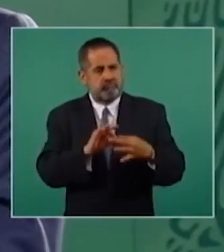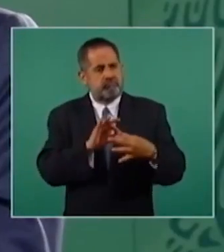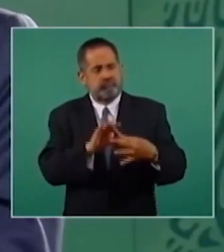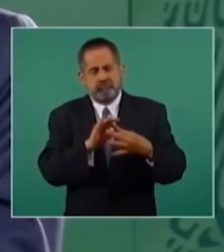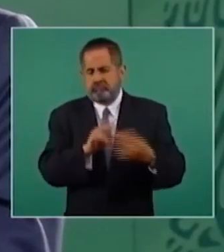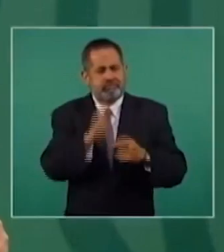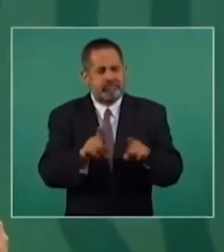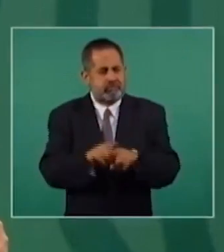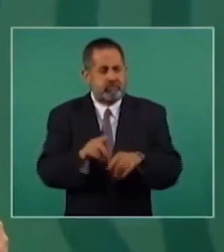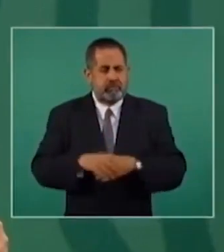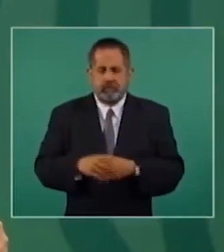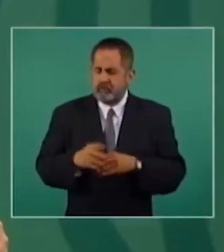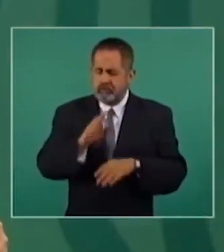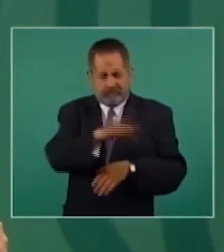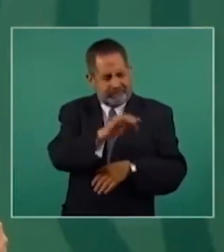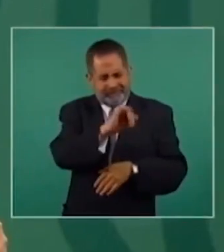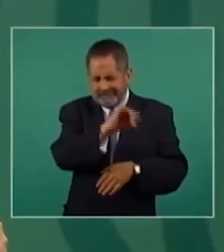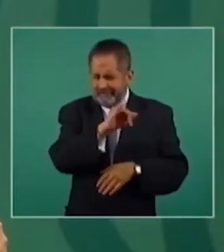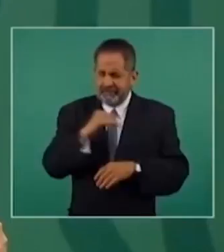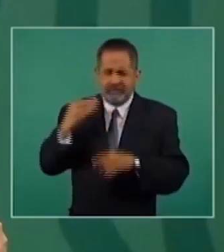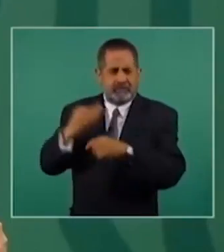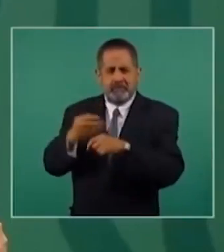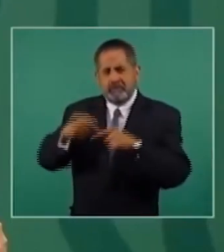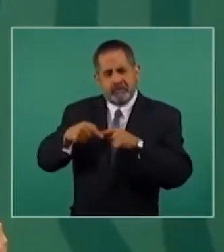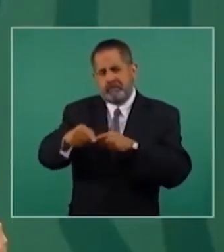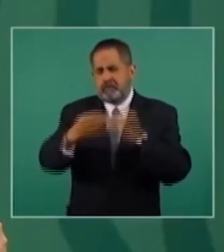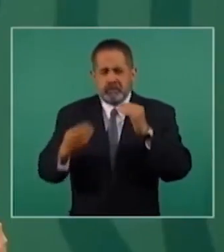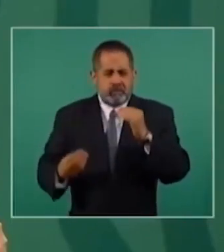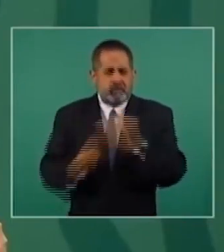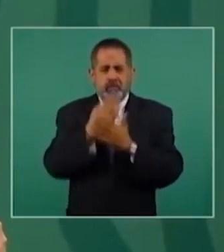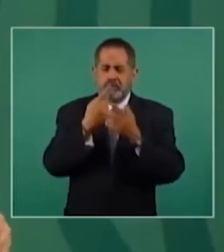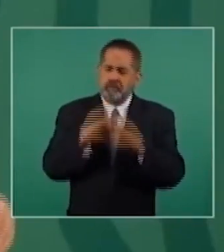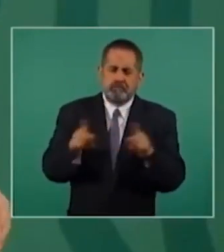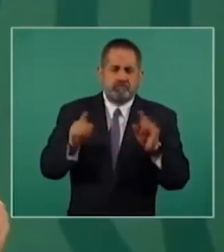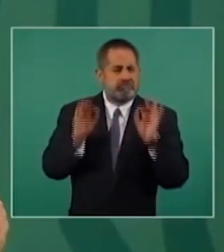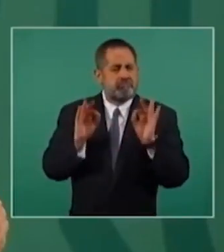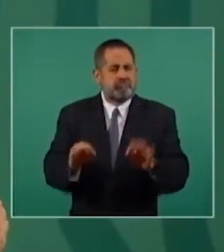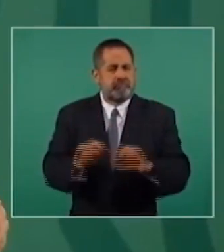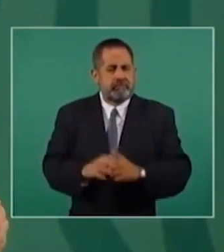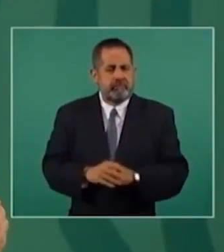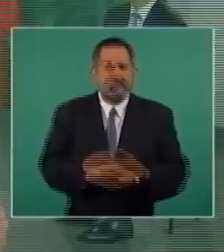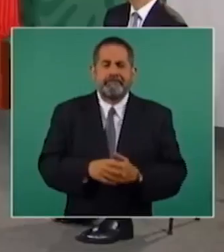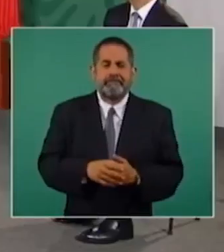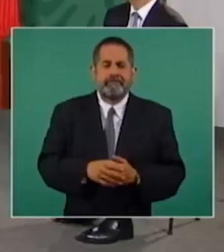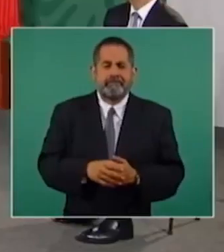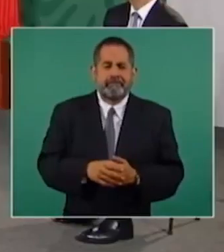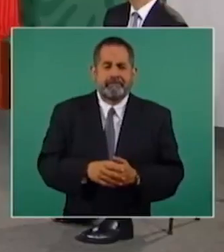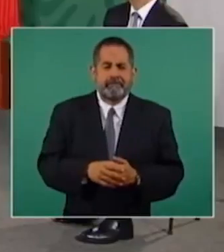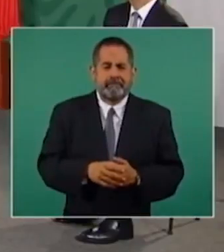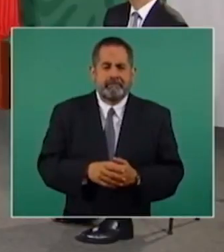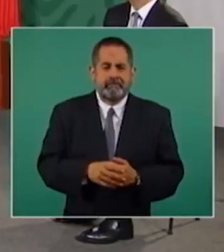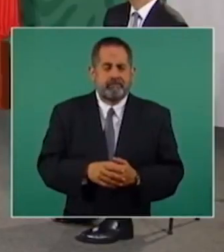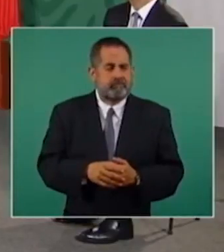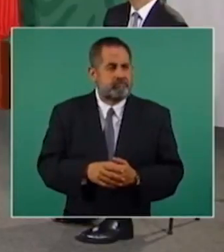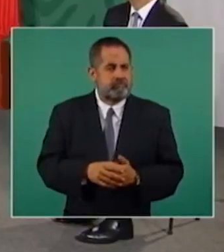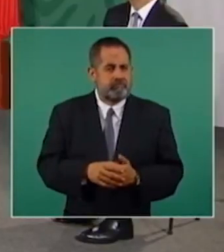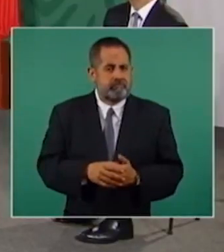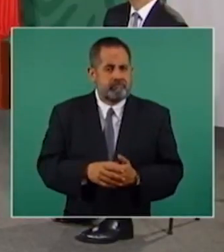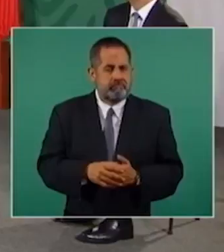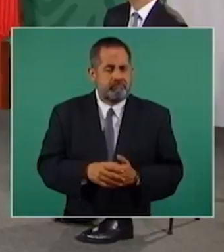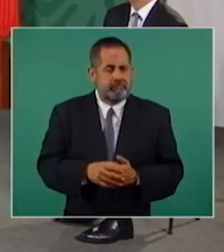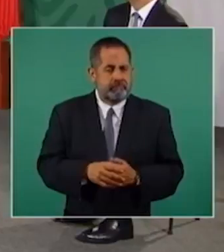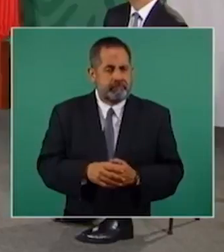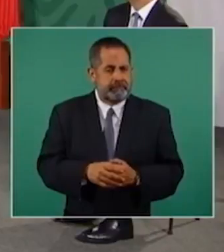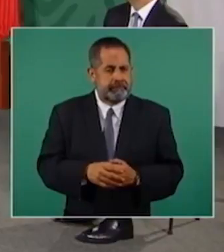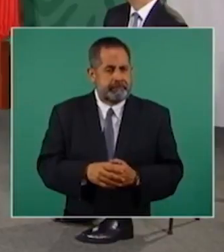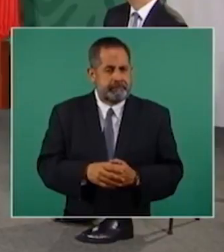Triángulo Norte en señal de respeto, a lo que accedieron los funcionarios de la Casa Blanca. En la reunión también se habló del tráfico de